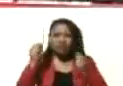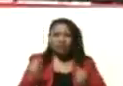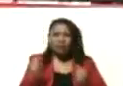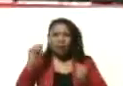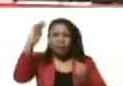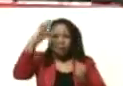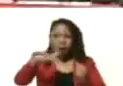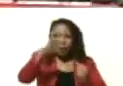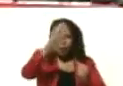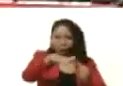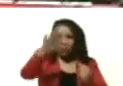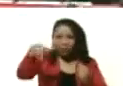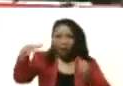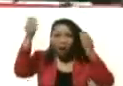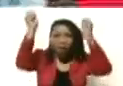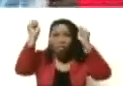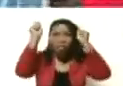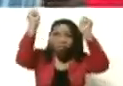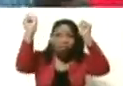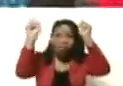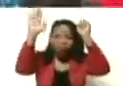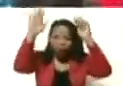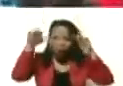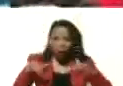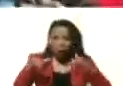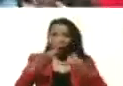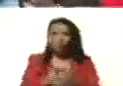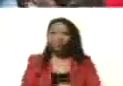Bájenla, bájenla, bájenla que los de atrás no ven.